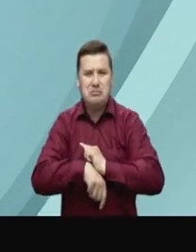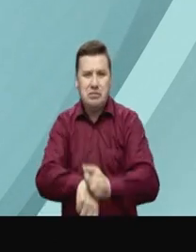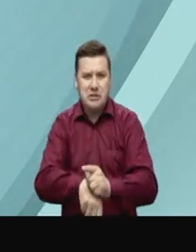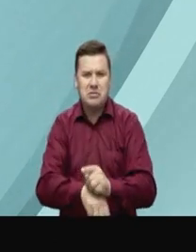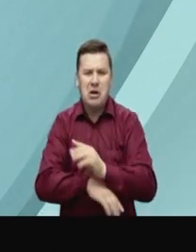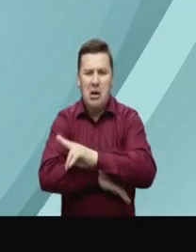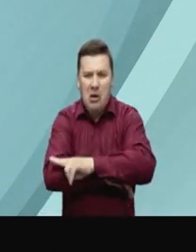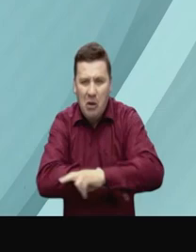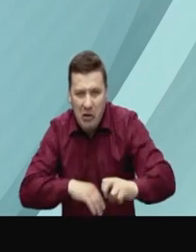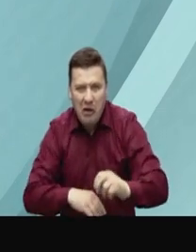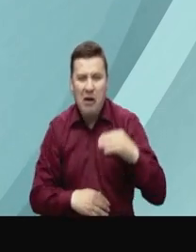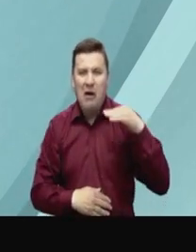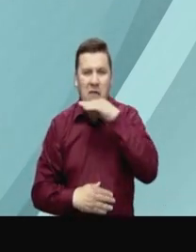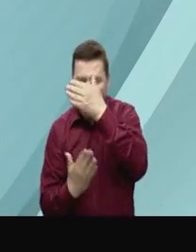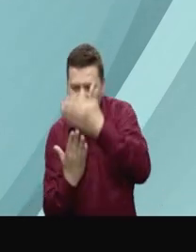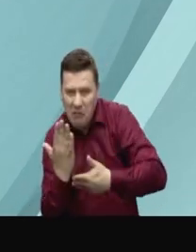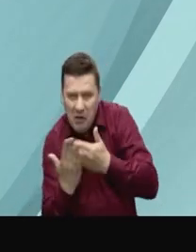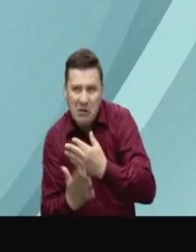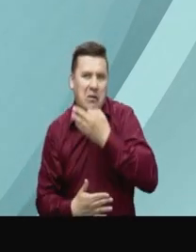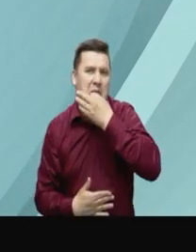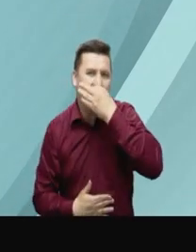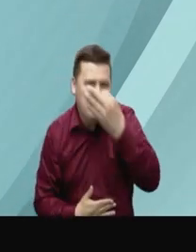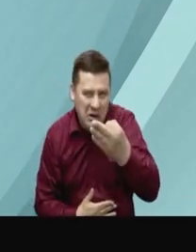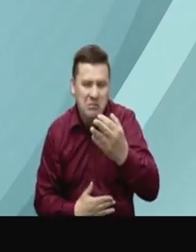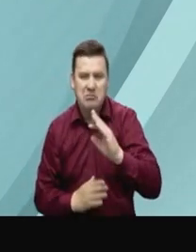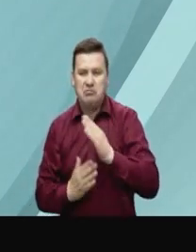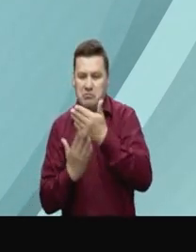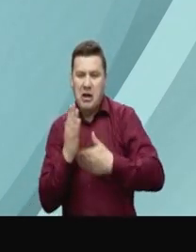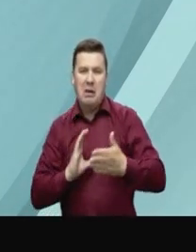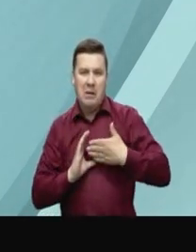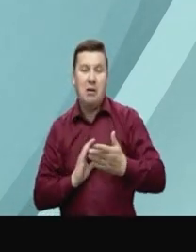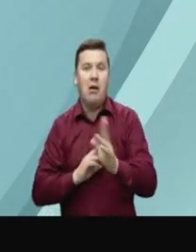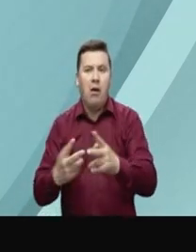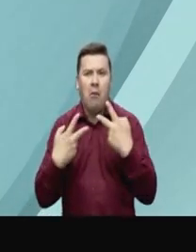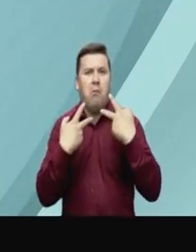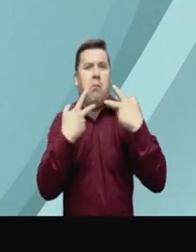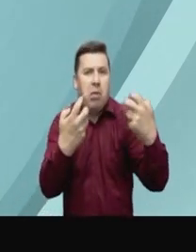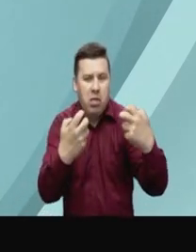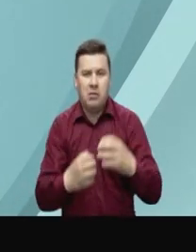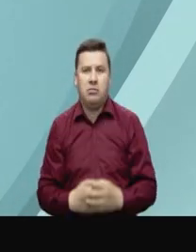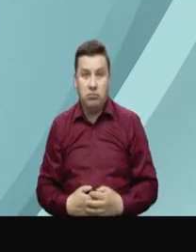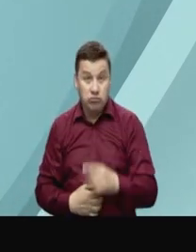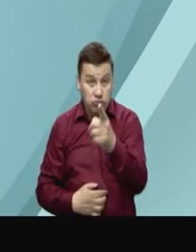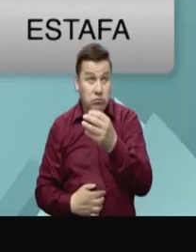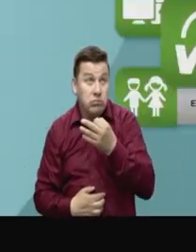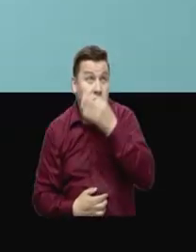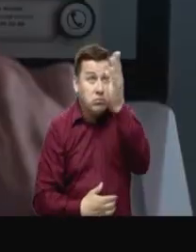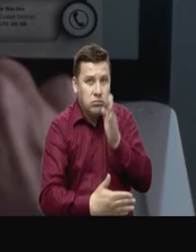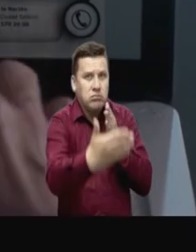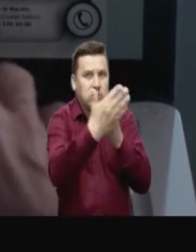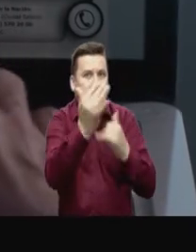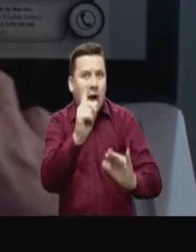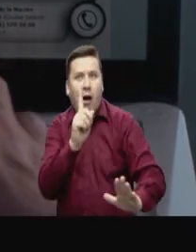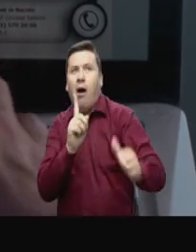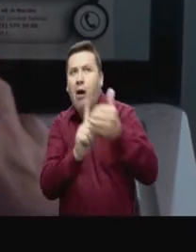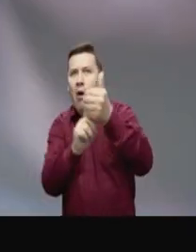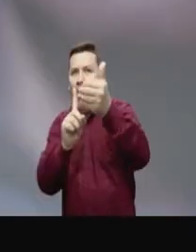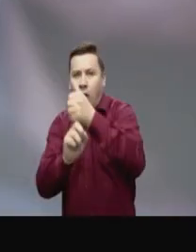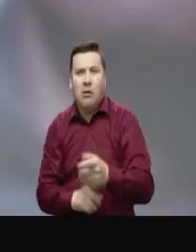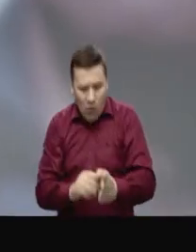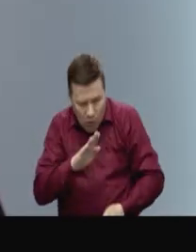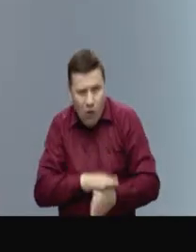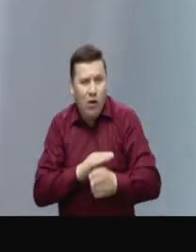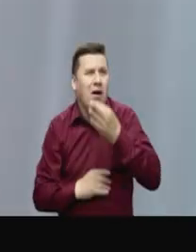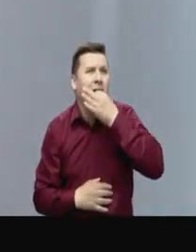pocos minutos. Hurtos, falsedad en documento público y privado, estafa. Con su denuncia lo estamos